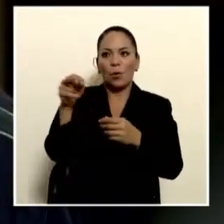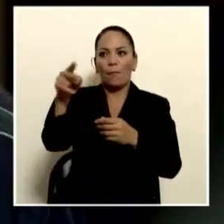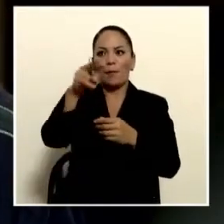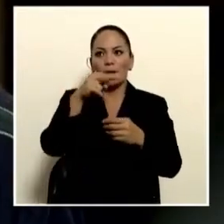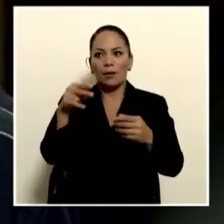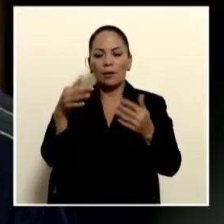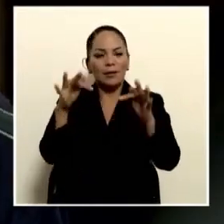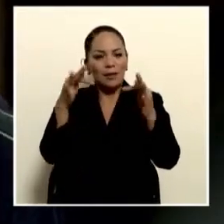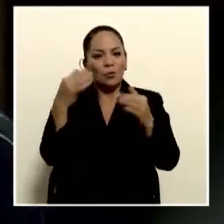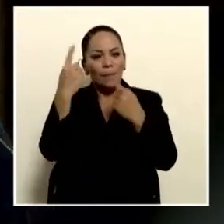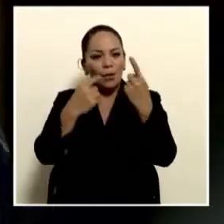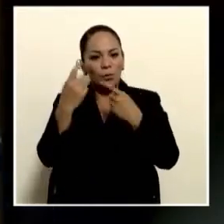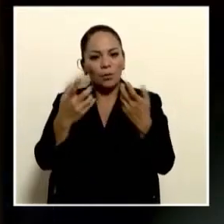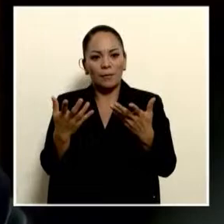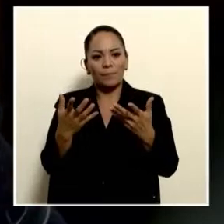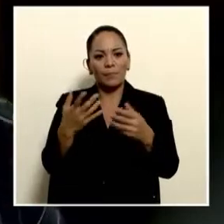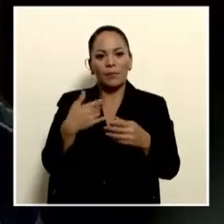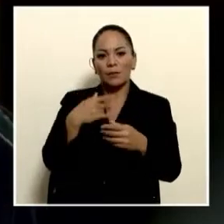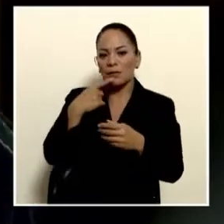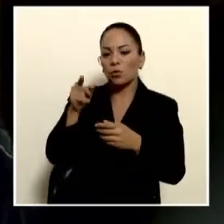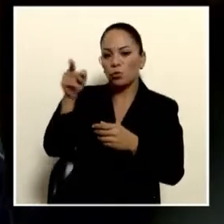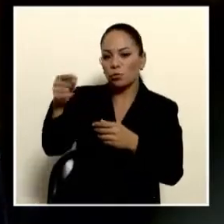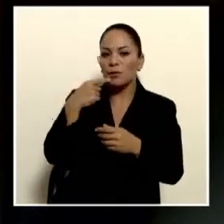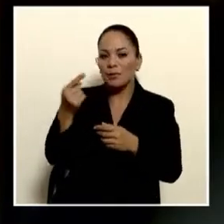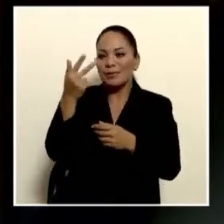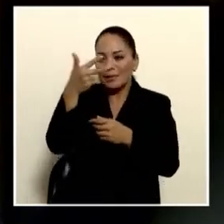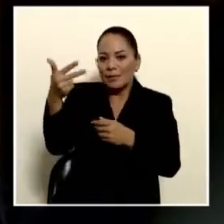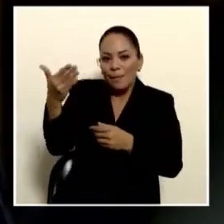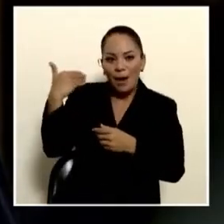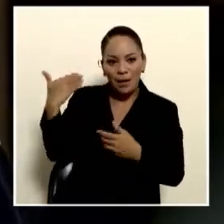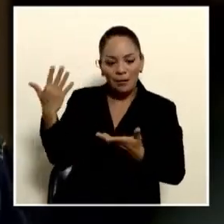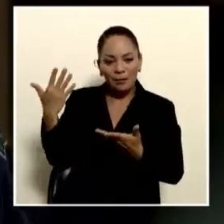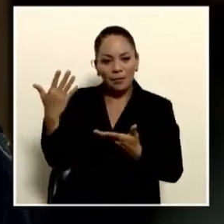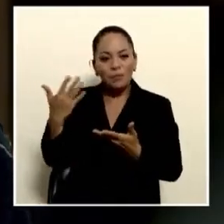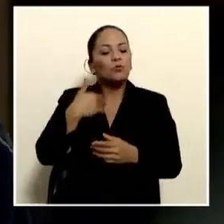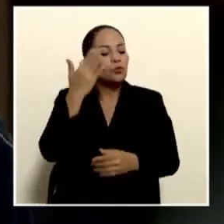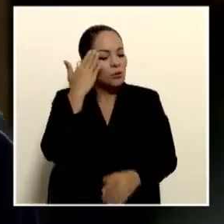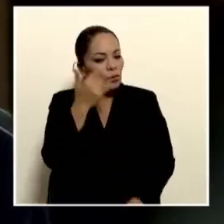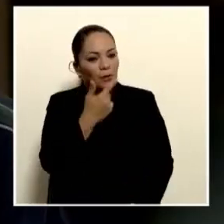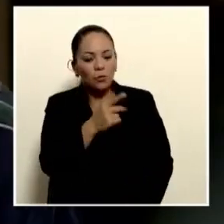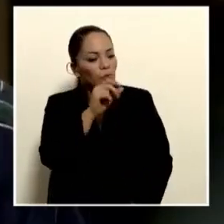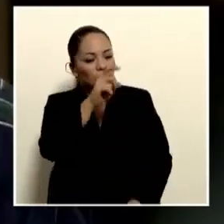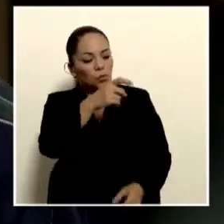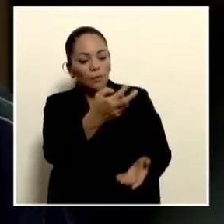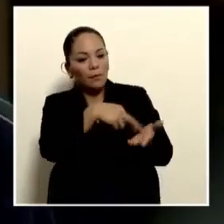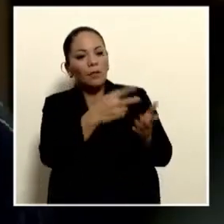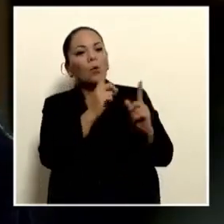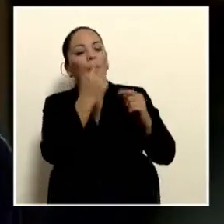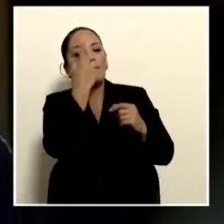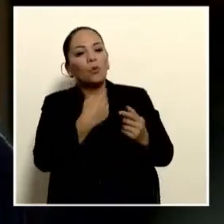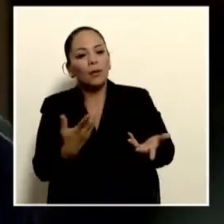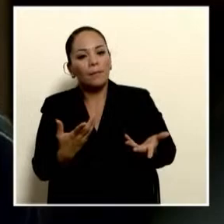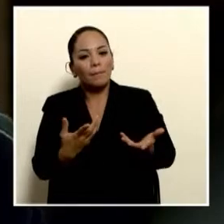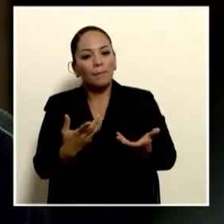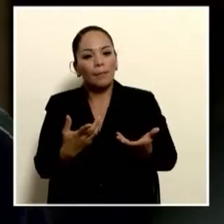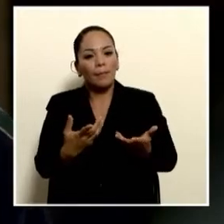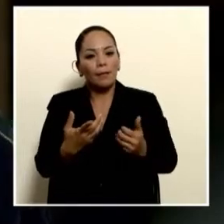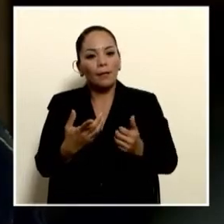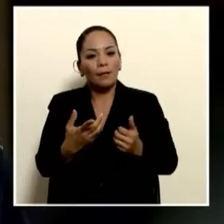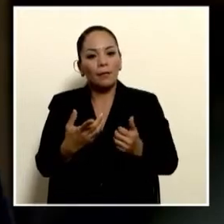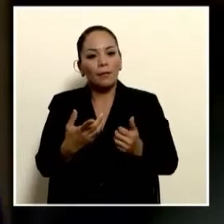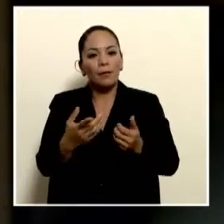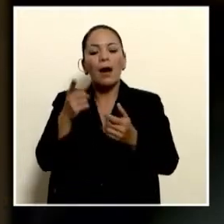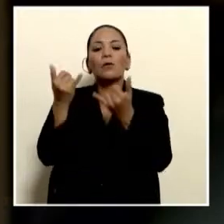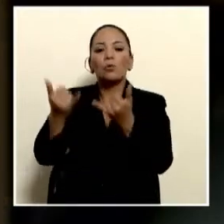tratando de preguntar. Estoy diciéndole lo que usted dijo hace 3 semanas exactamente. No, yo sé lo que dije, no me lo tiene que repetir. ¿Cuál es la pregunta? Primero le quería pedir